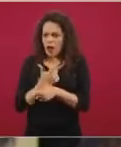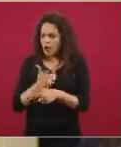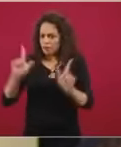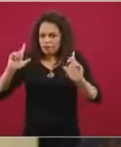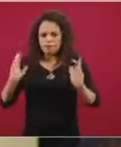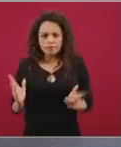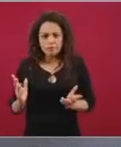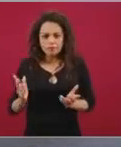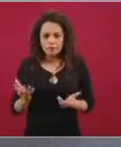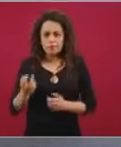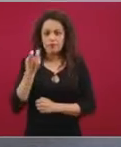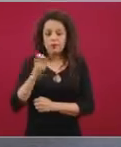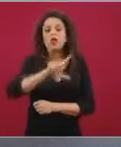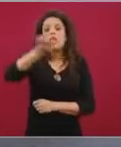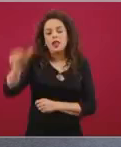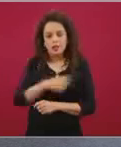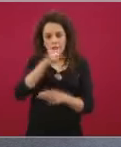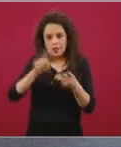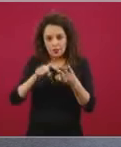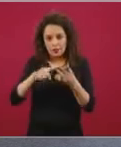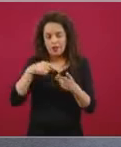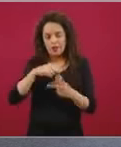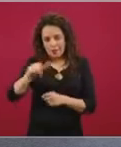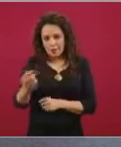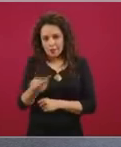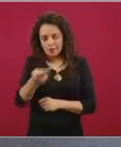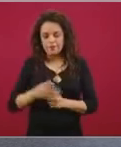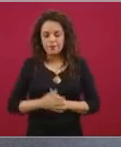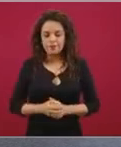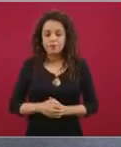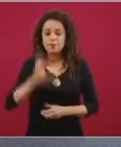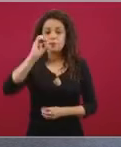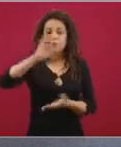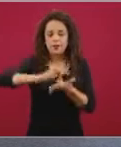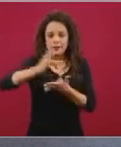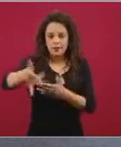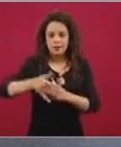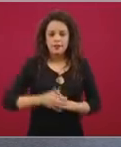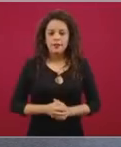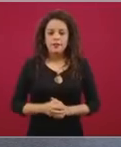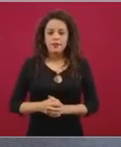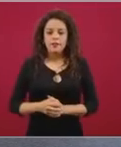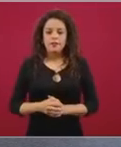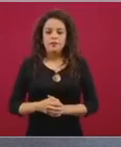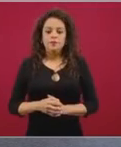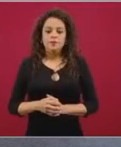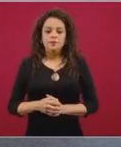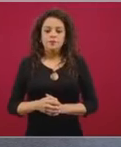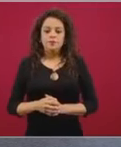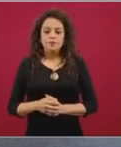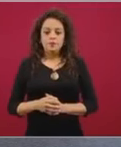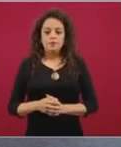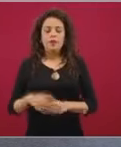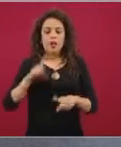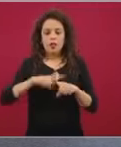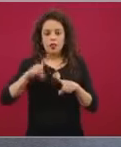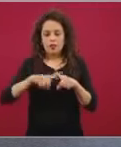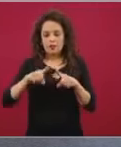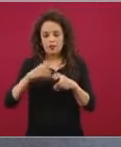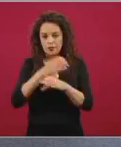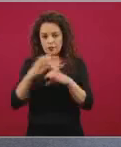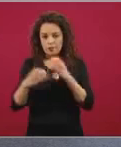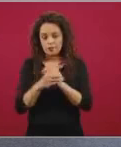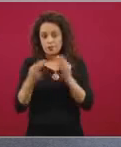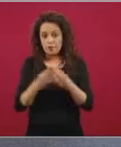Y la segunda ahorita. Muchas gracias. Varias cosas que vale la pena que todo el mundo sepa, y gracias Rivelino por